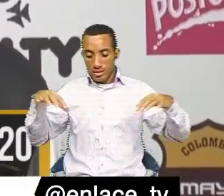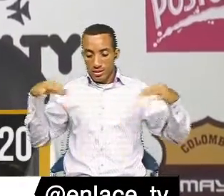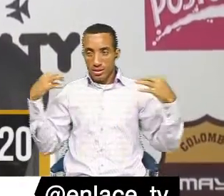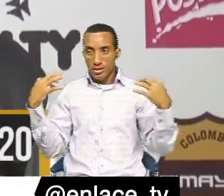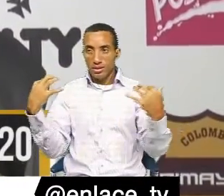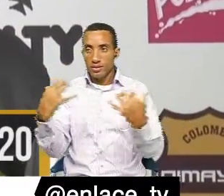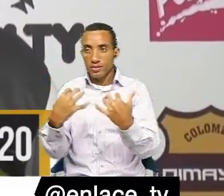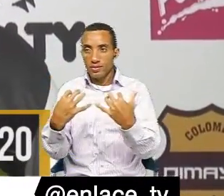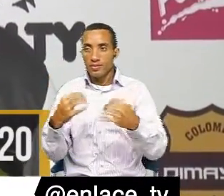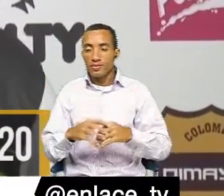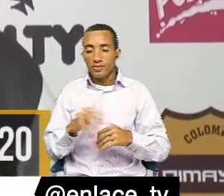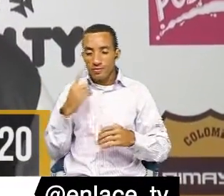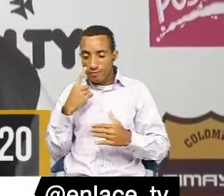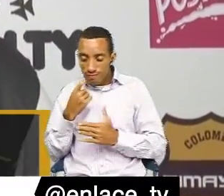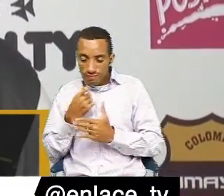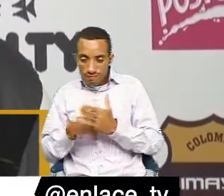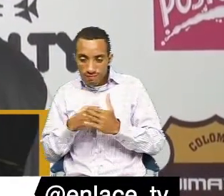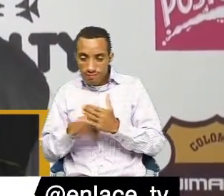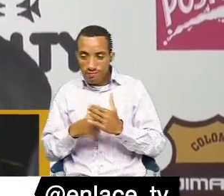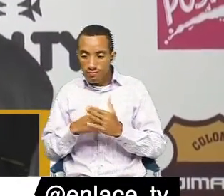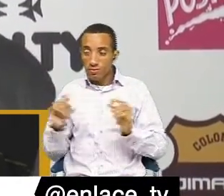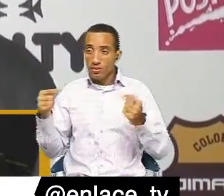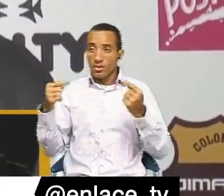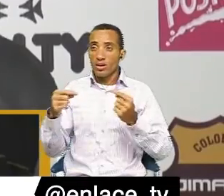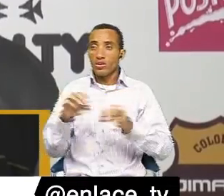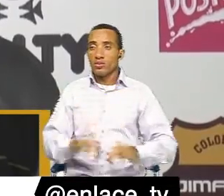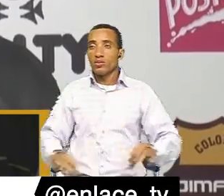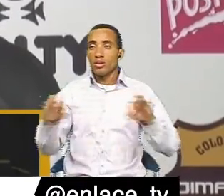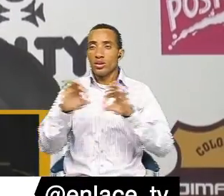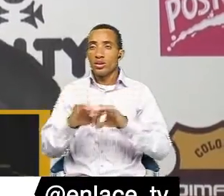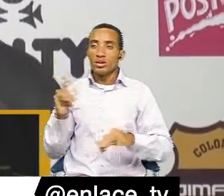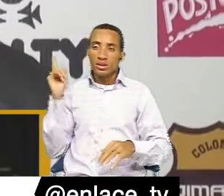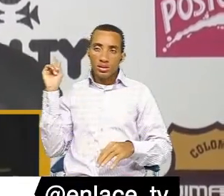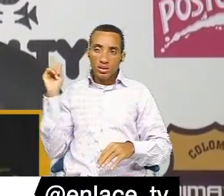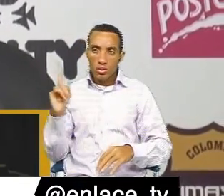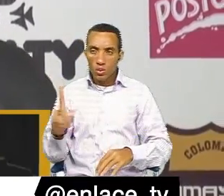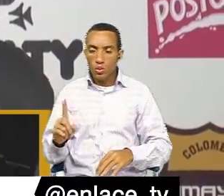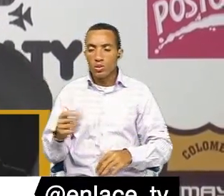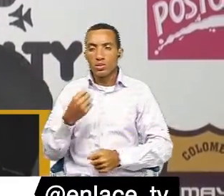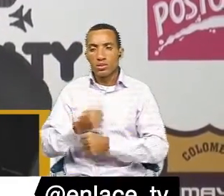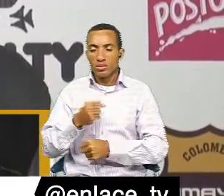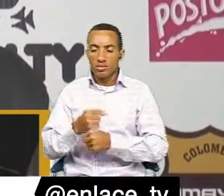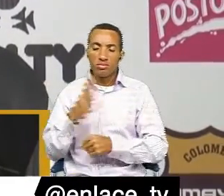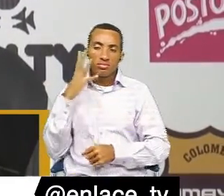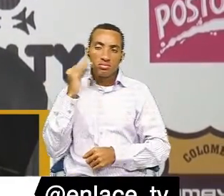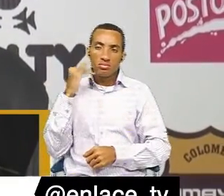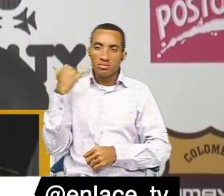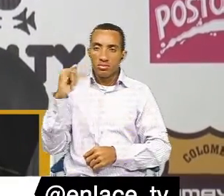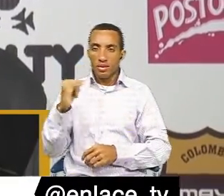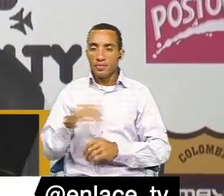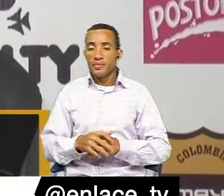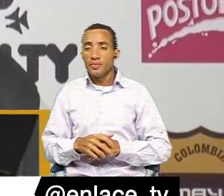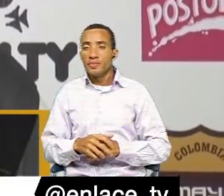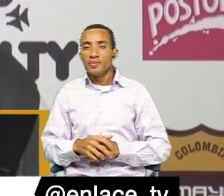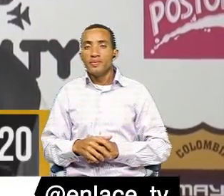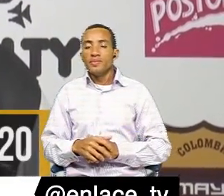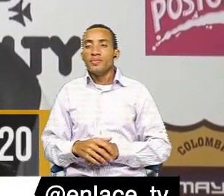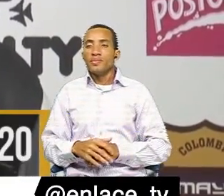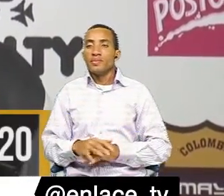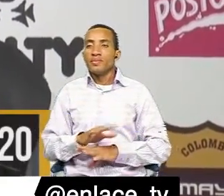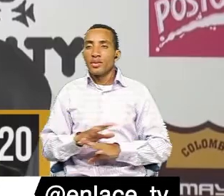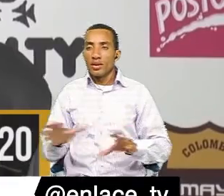cositas las que hay que ajustar. Obviamente es un rival muy importante que tiene una huella de trabajo bastante significativa. Sin embargo, eso es una serie en la